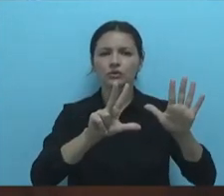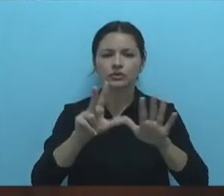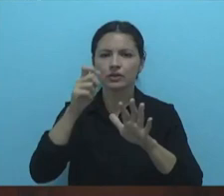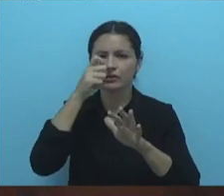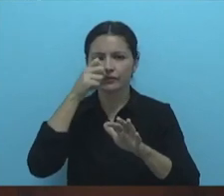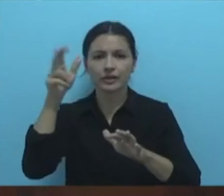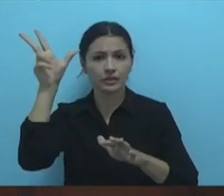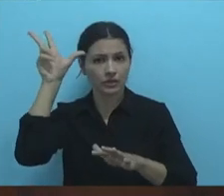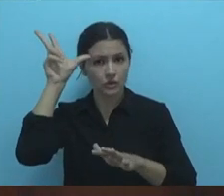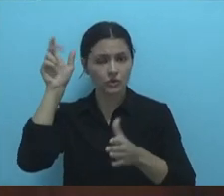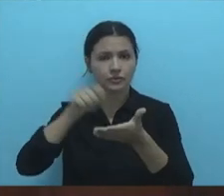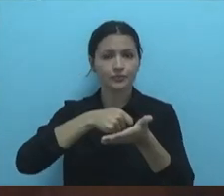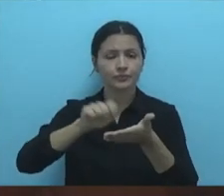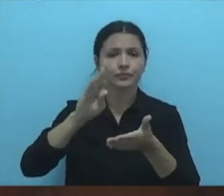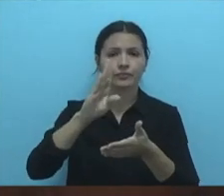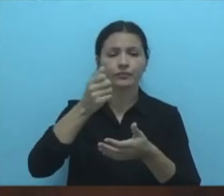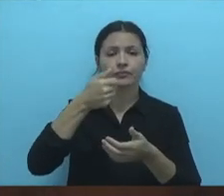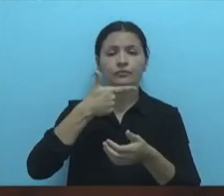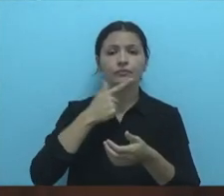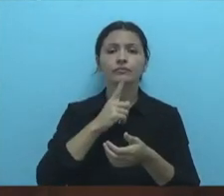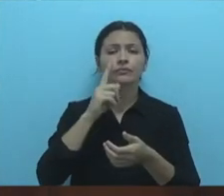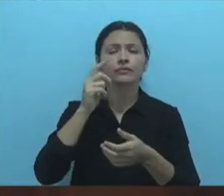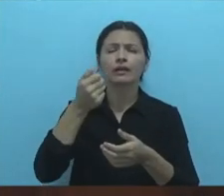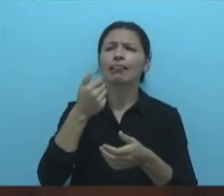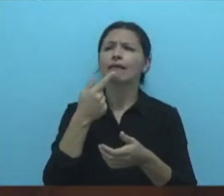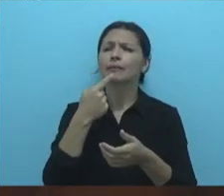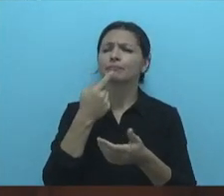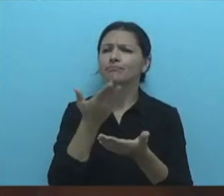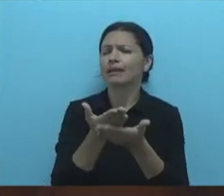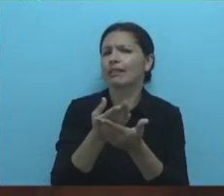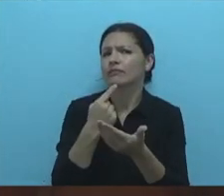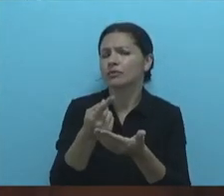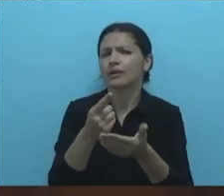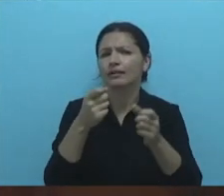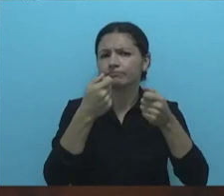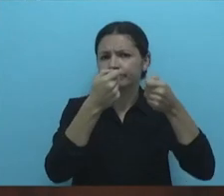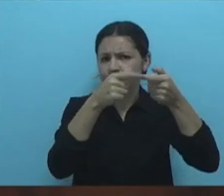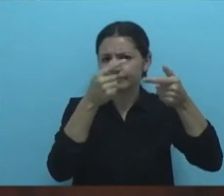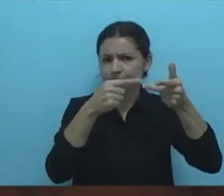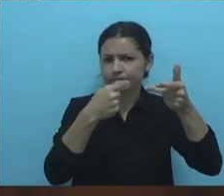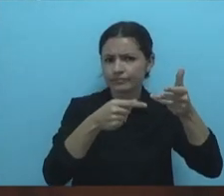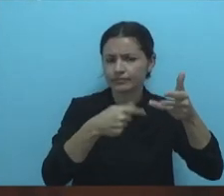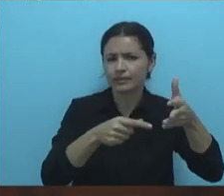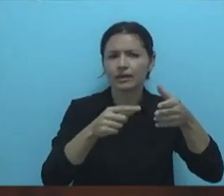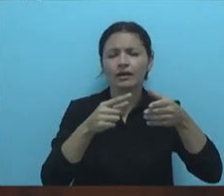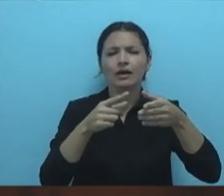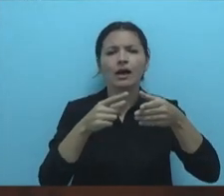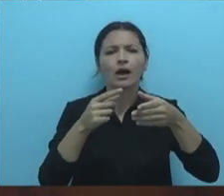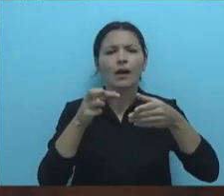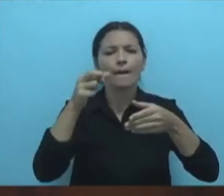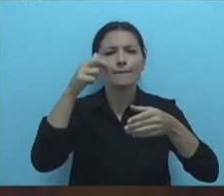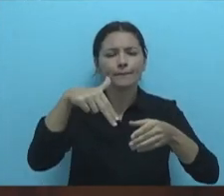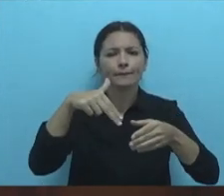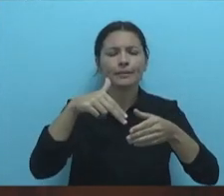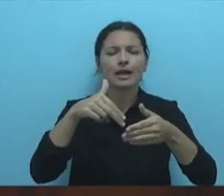del diputado batía por el cual se solicita disponga informar sobre distintos aspectos en relación de inscripción al programa aportes de